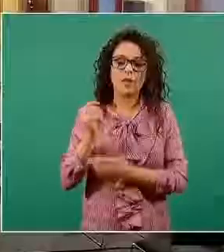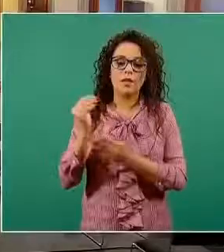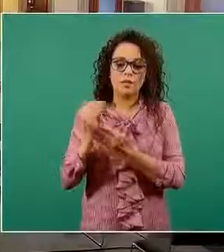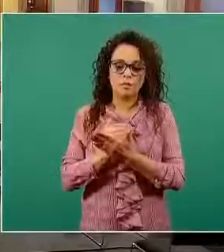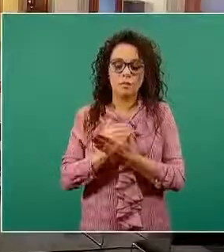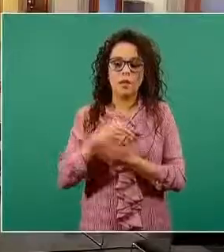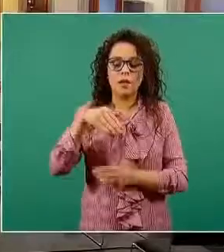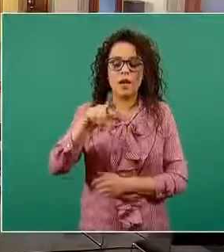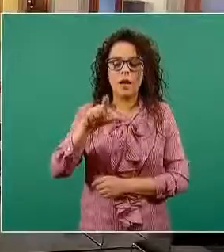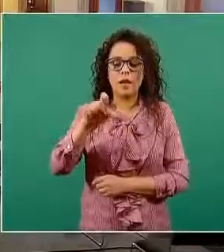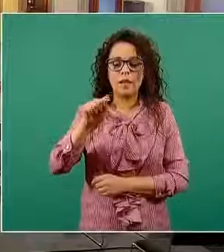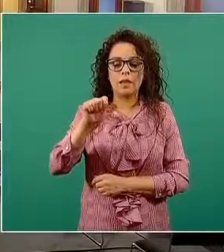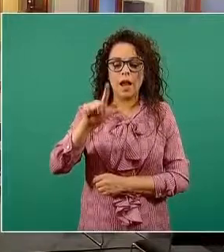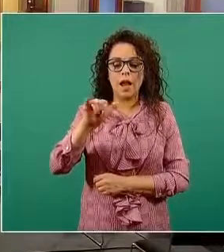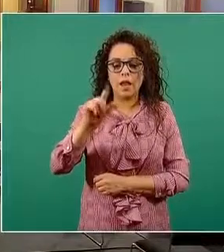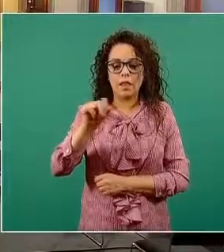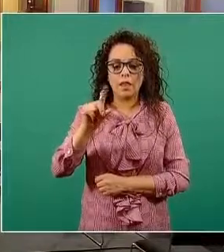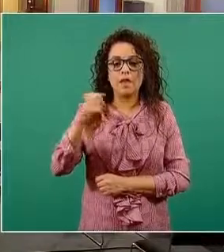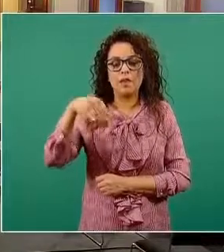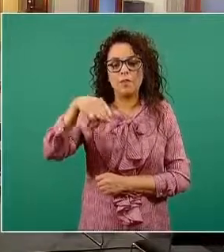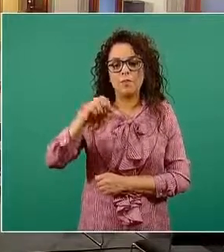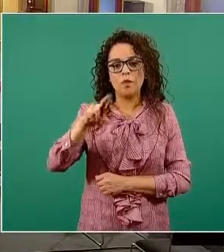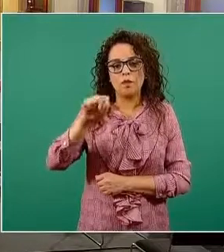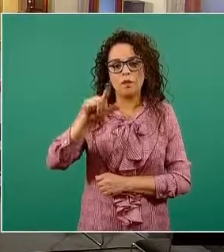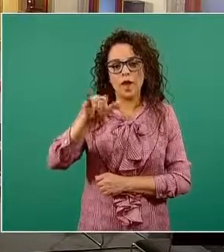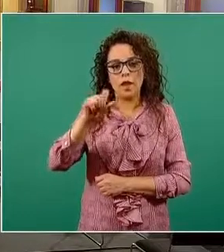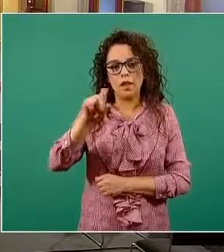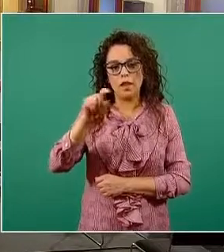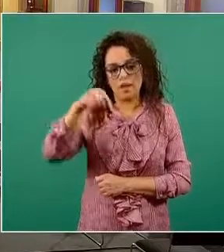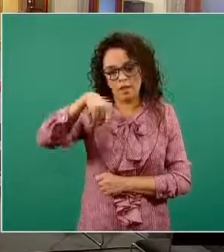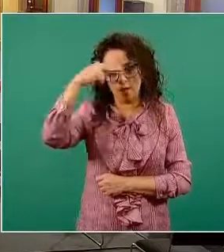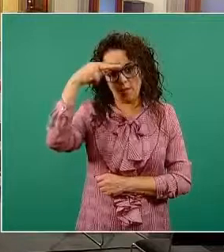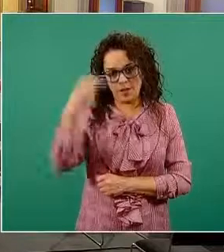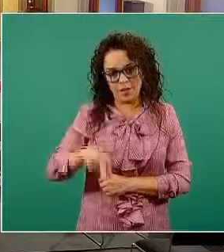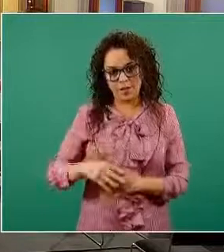país. Sería la actualización para este componente.